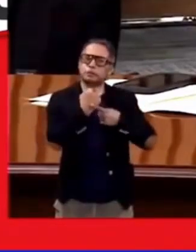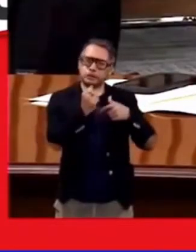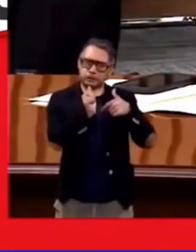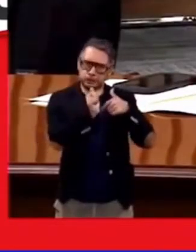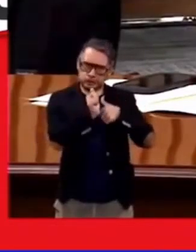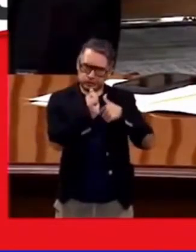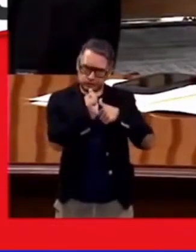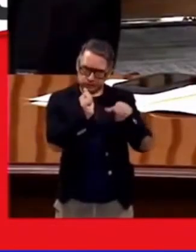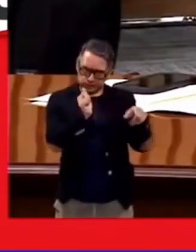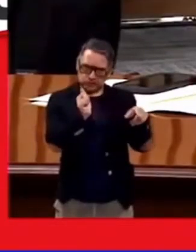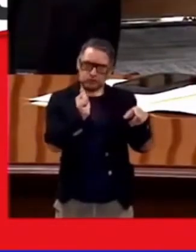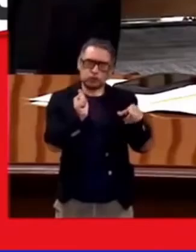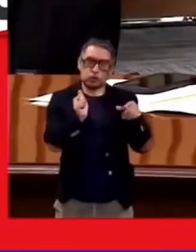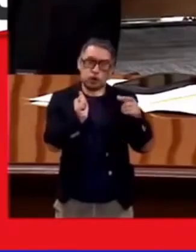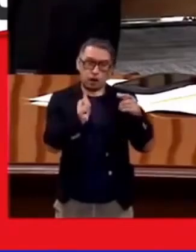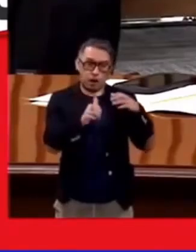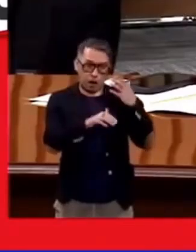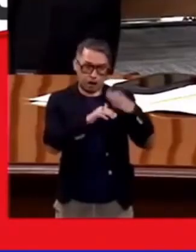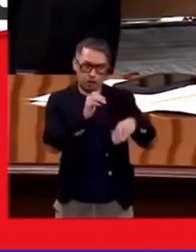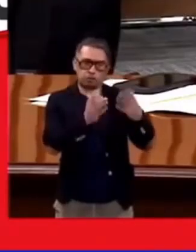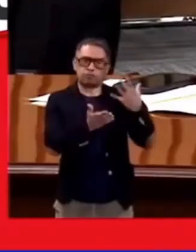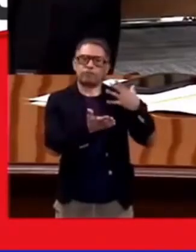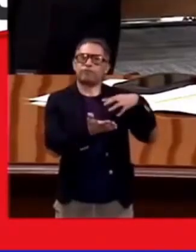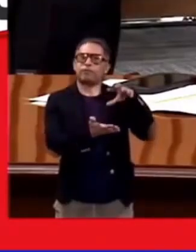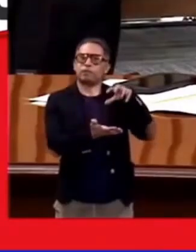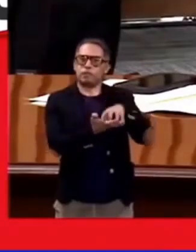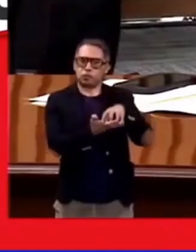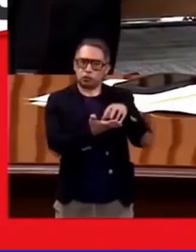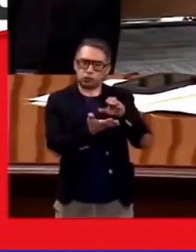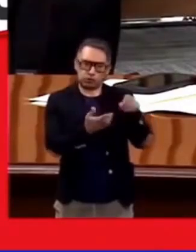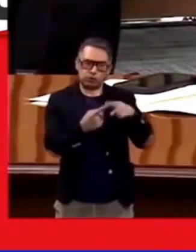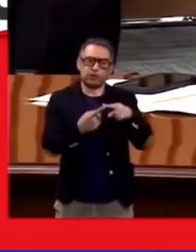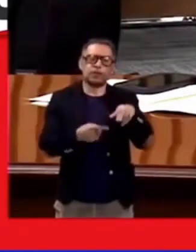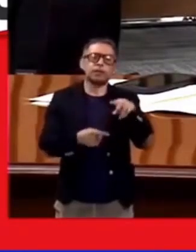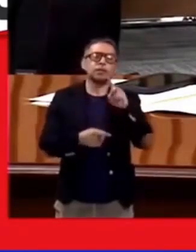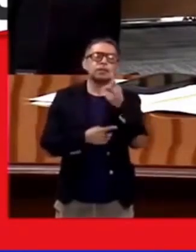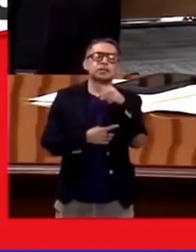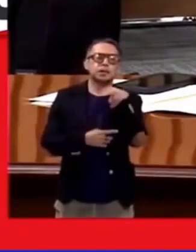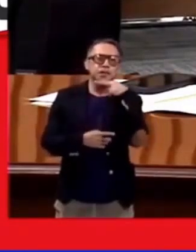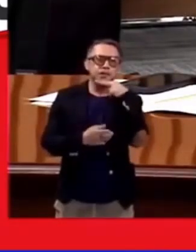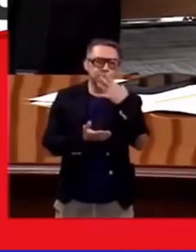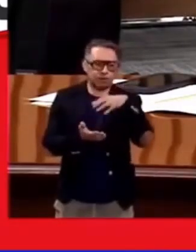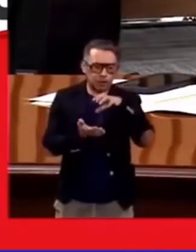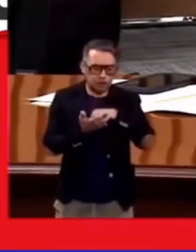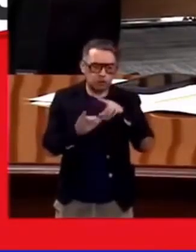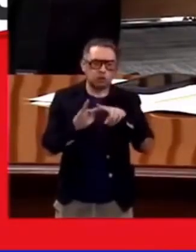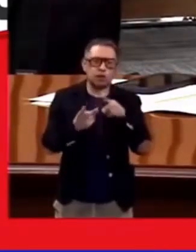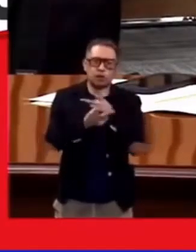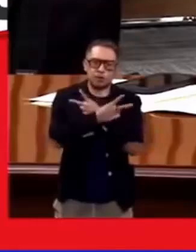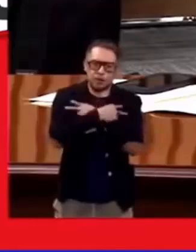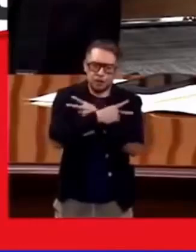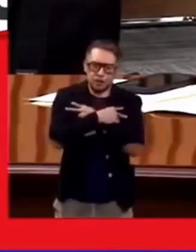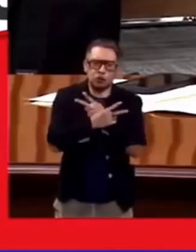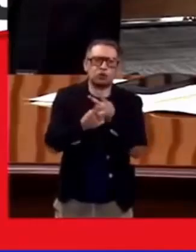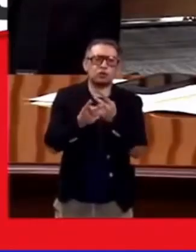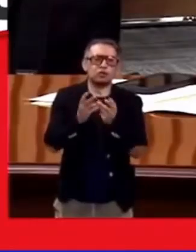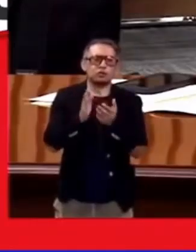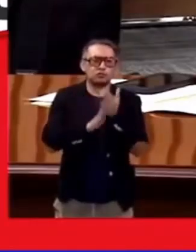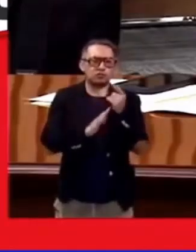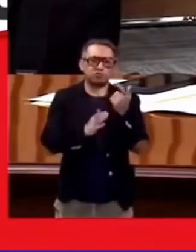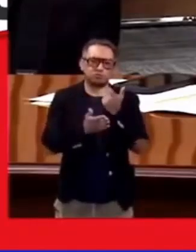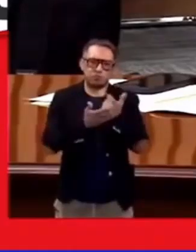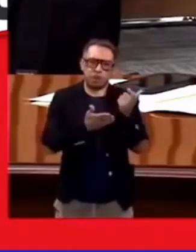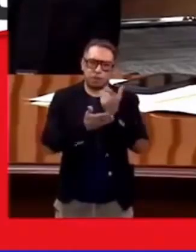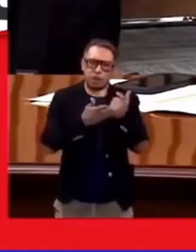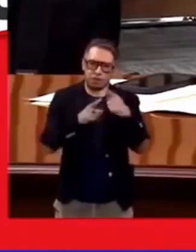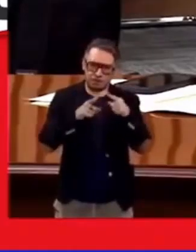conceptos del finiquito, como lo es aguinaldo, vacaciones, prima vacacional, y lo más importante,